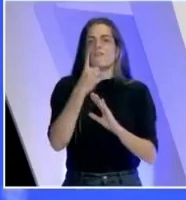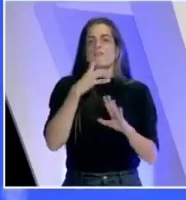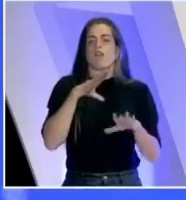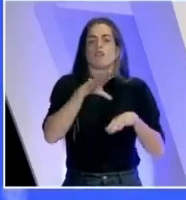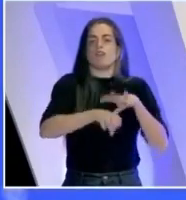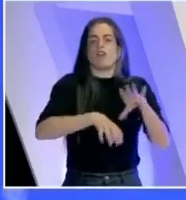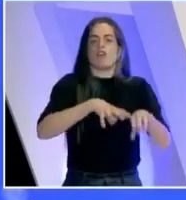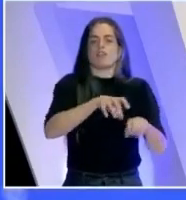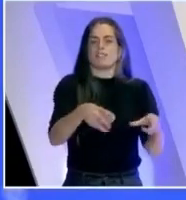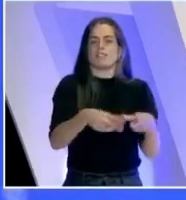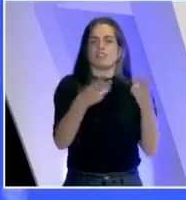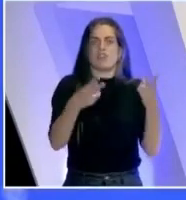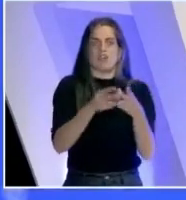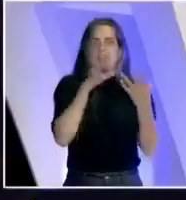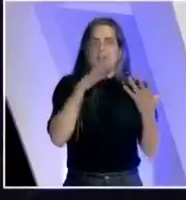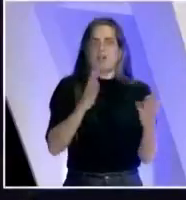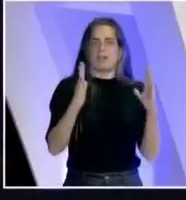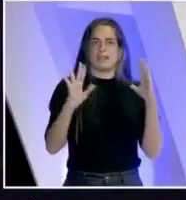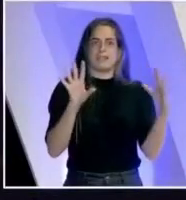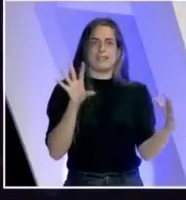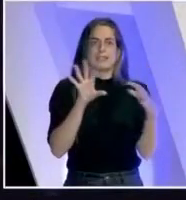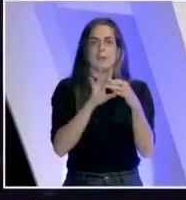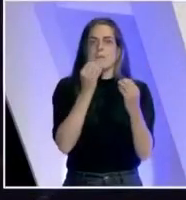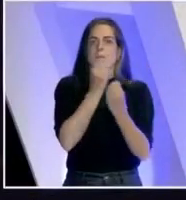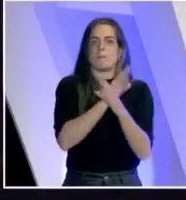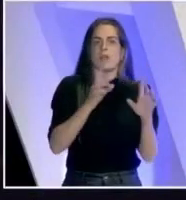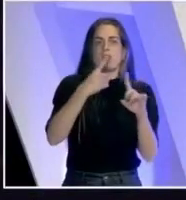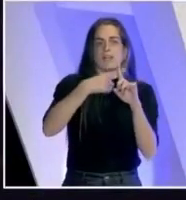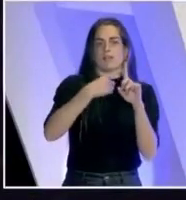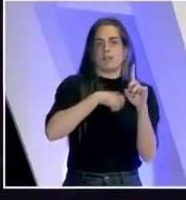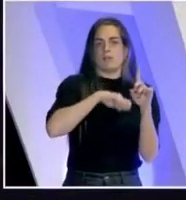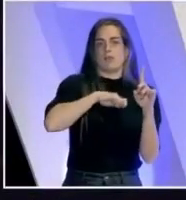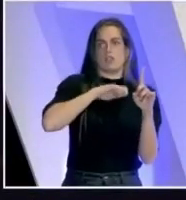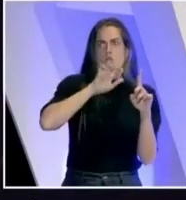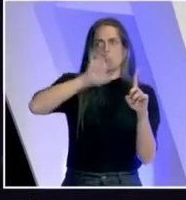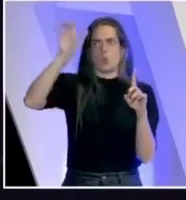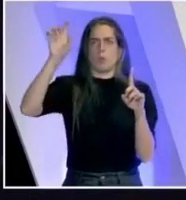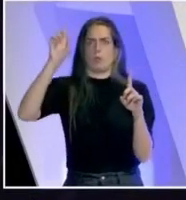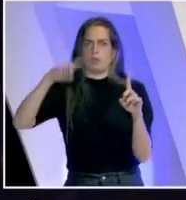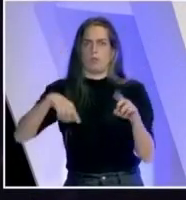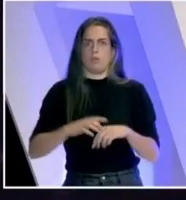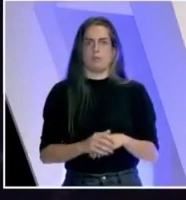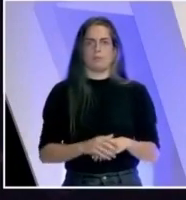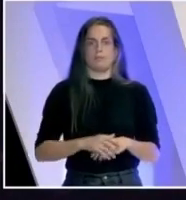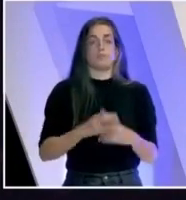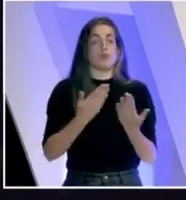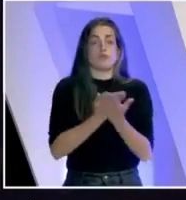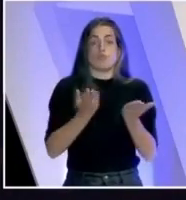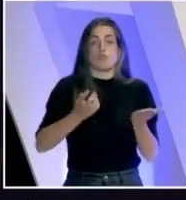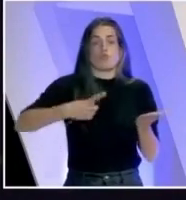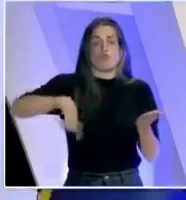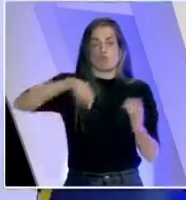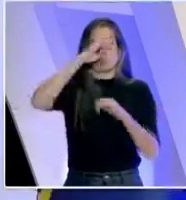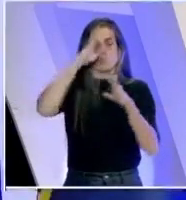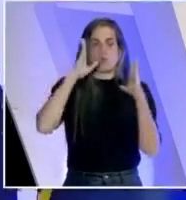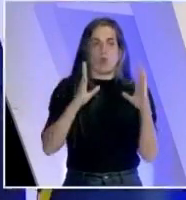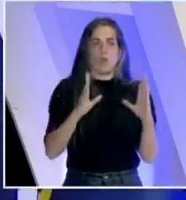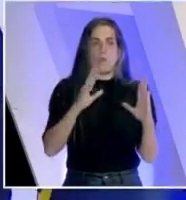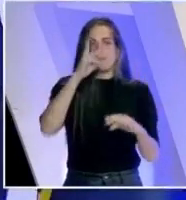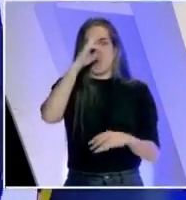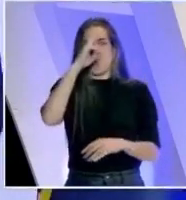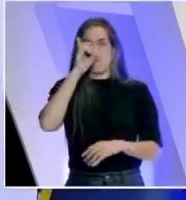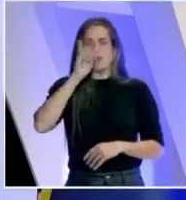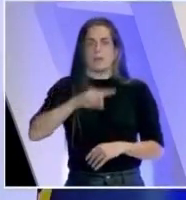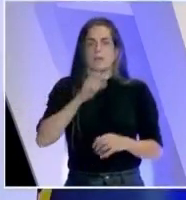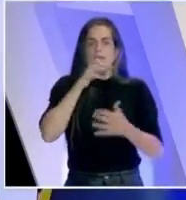conquistas sociales de nuestro tiempo, a nivel español y a nivel europeo. A nosotros, por tanto, ¿qué nos ocupa? Pues nos ocupa actuar en